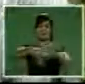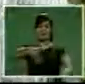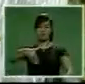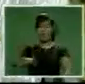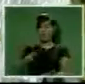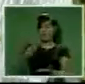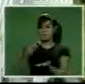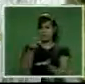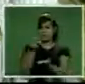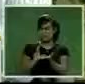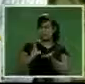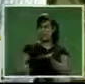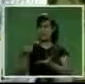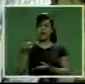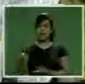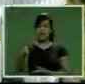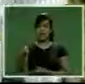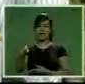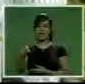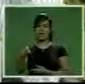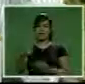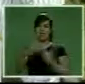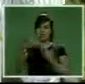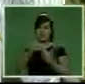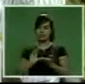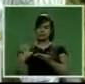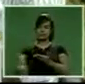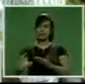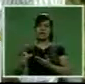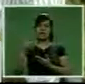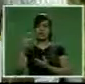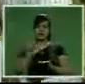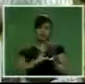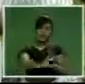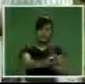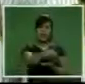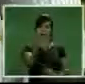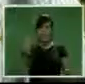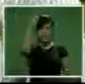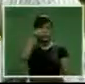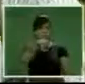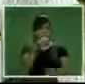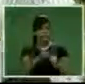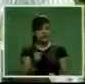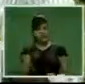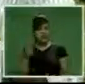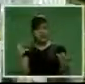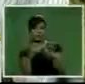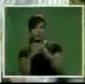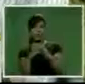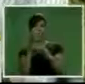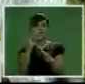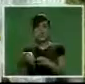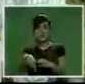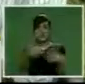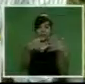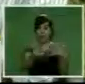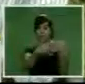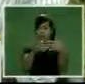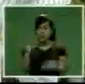invierte dólares para que en Perú se mantenga Perú la ruptura. Hizo esfuerzo por buscar un gobierno en Chile que